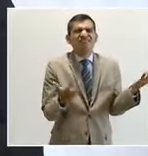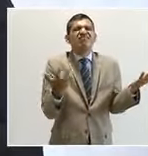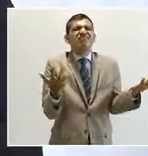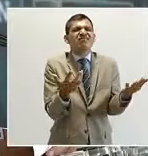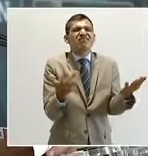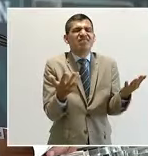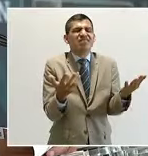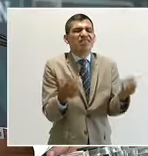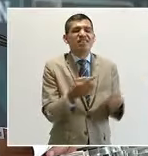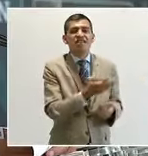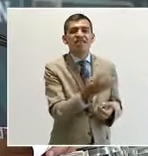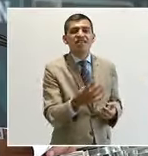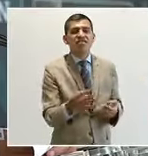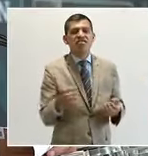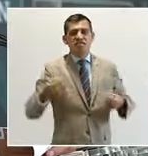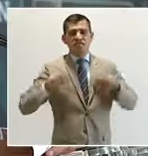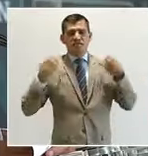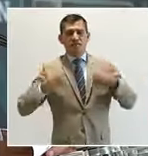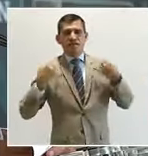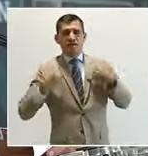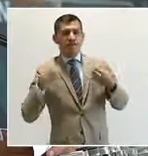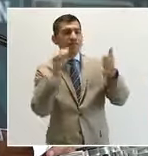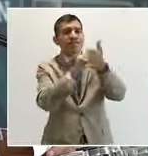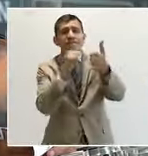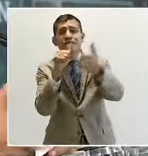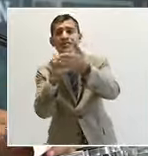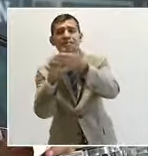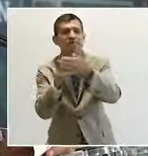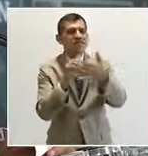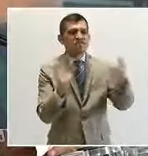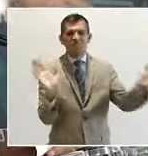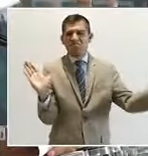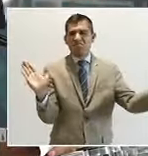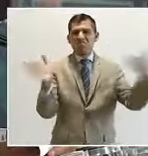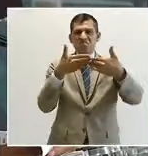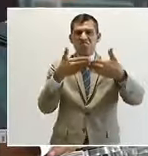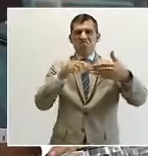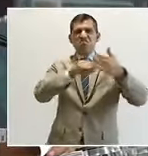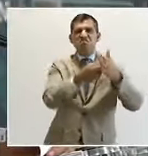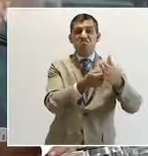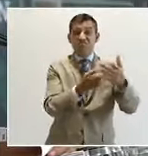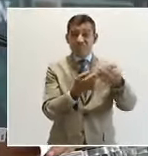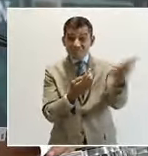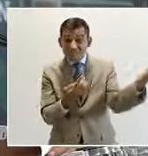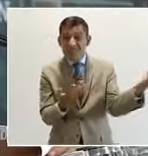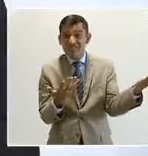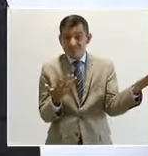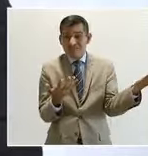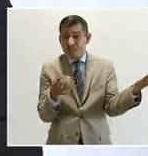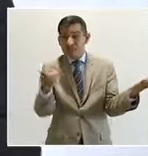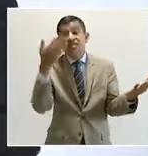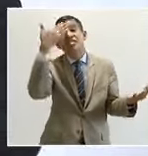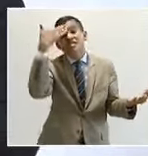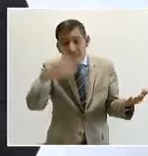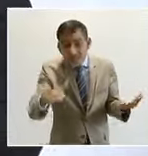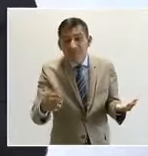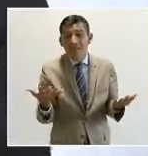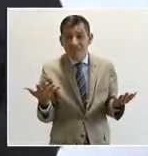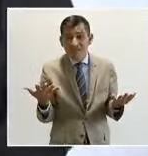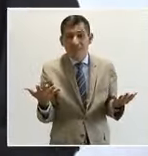las puertas a los jóvenes que querían estudiar medicina muchos de ustedes lo saben que